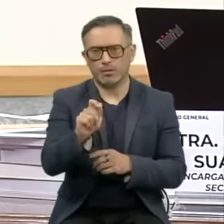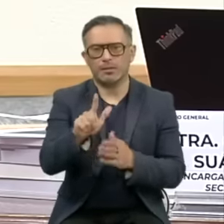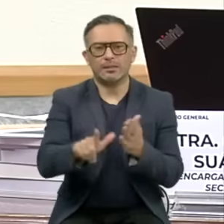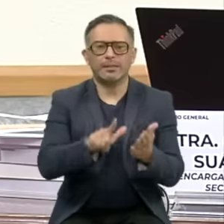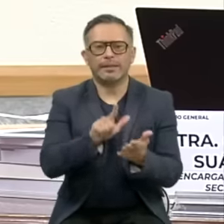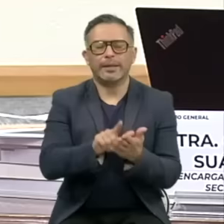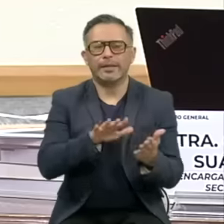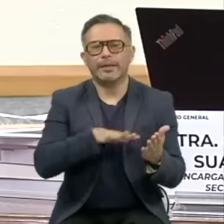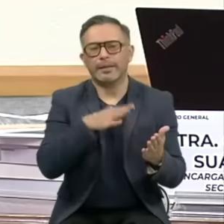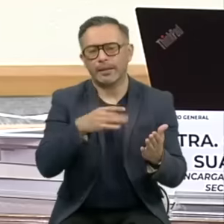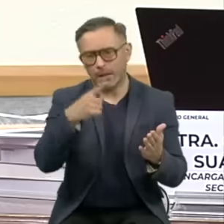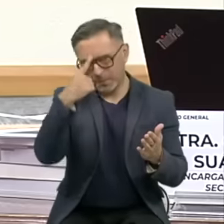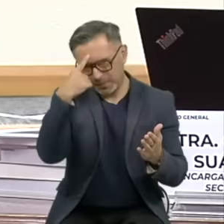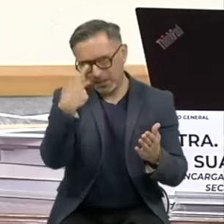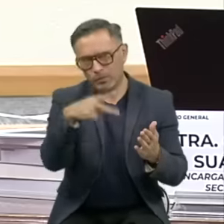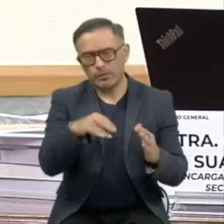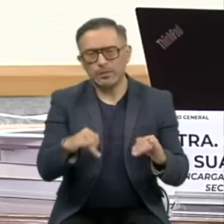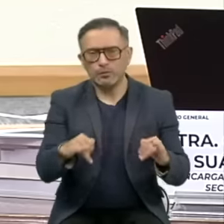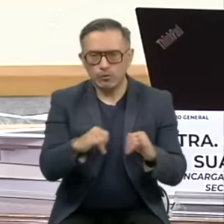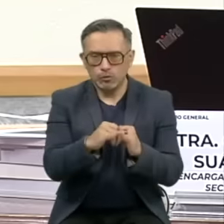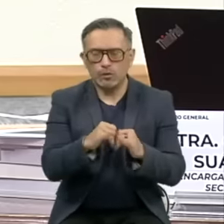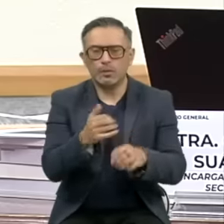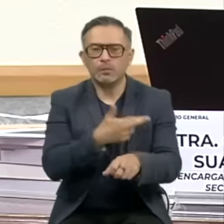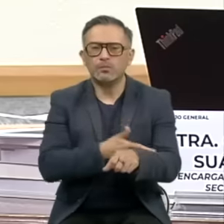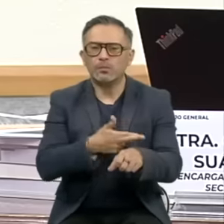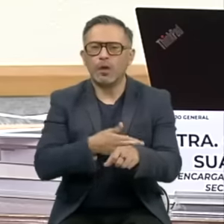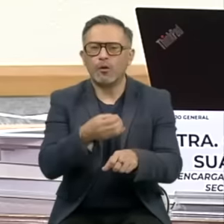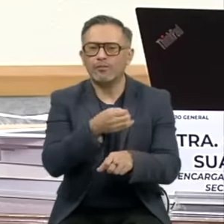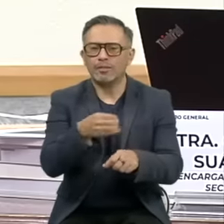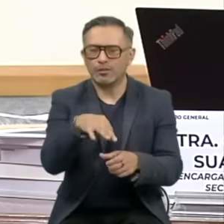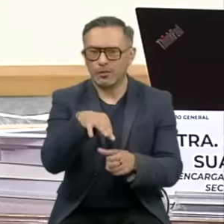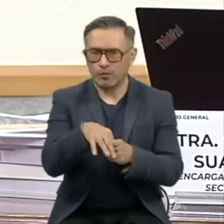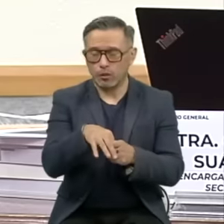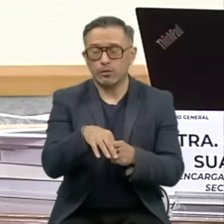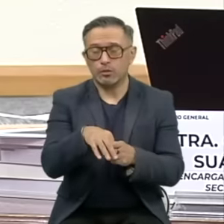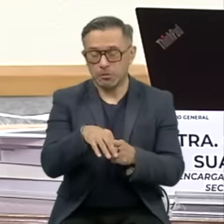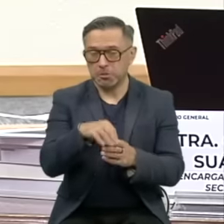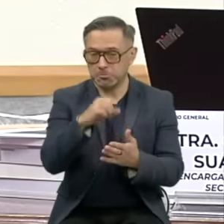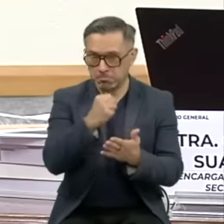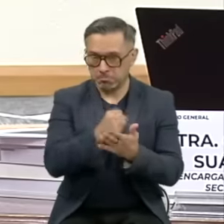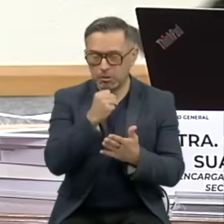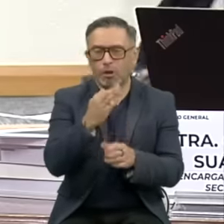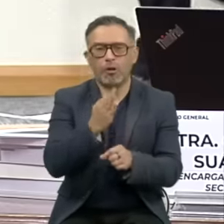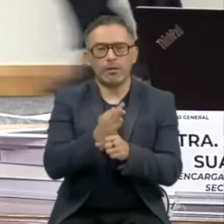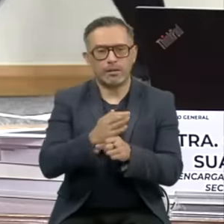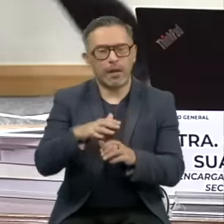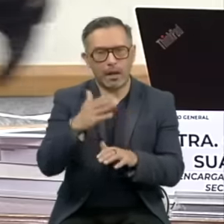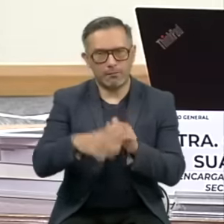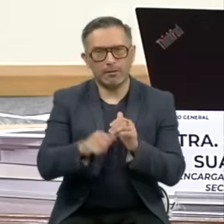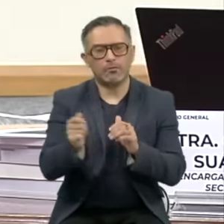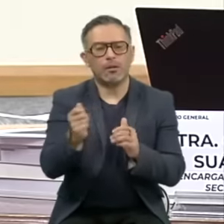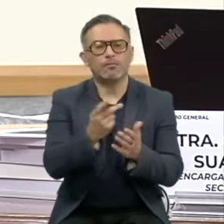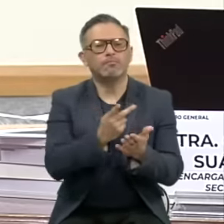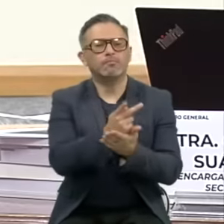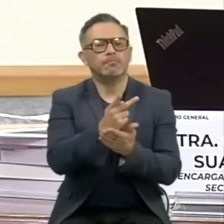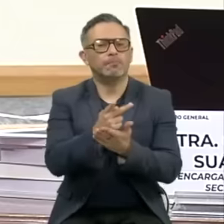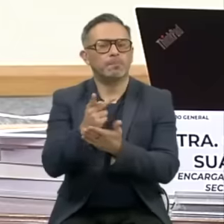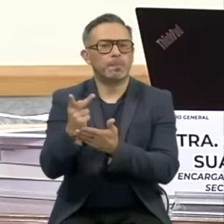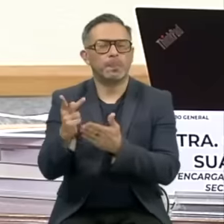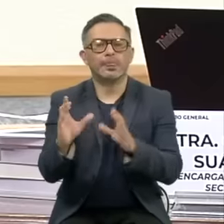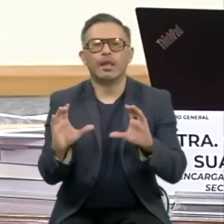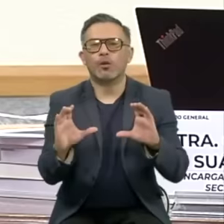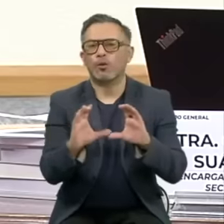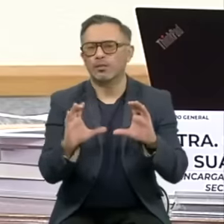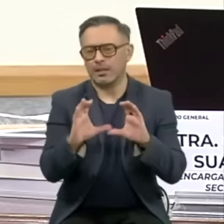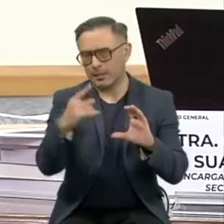de Instituciones y Procedimientos Electorales, en este momento procederemos a realizar la entrega formal de las